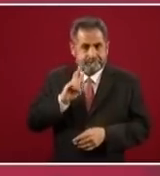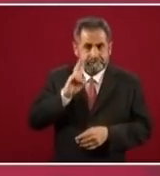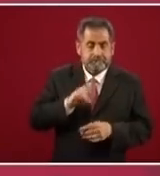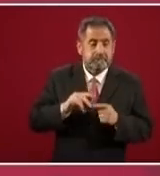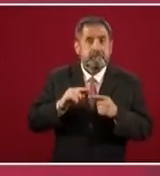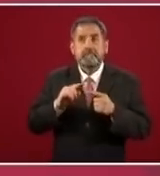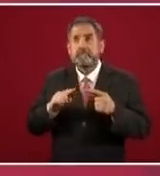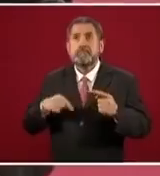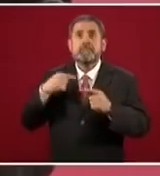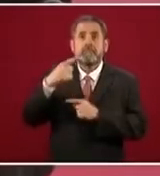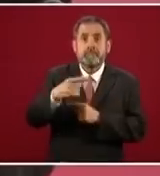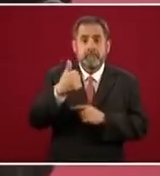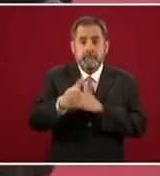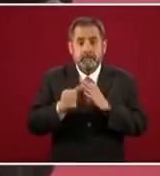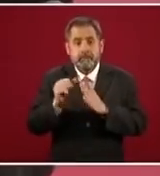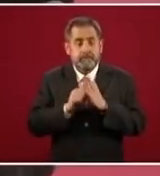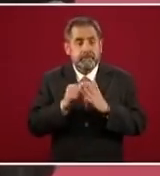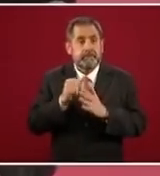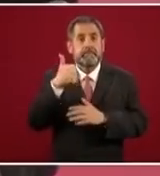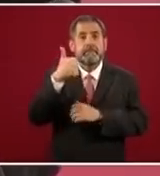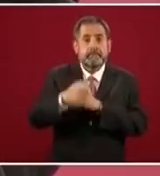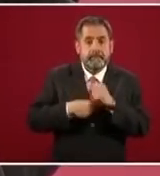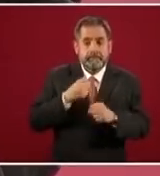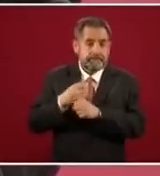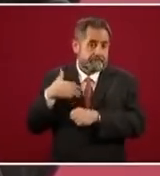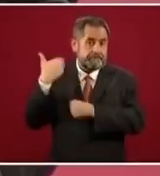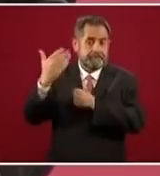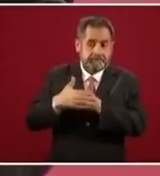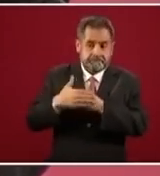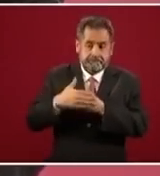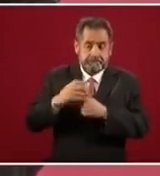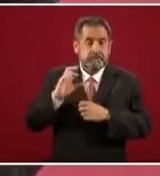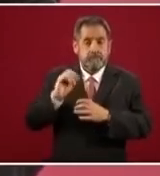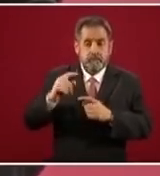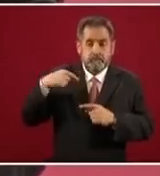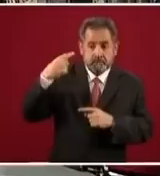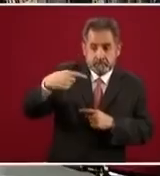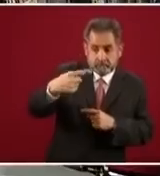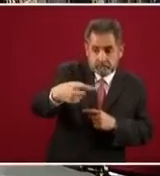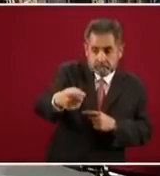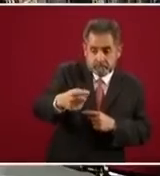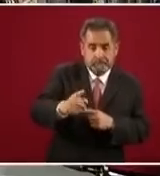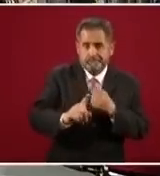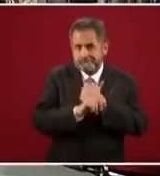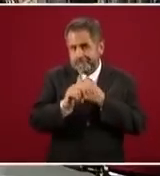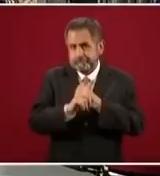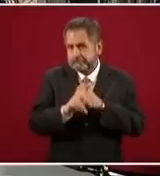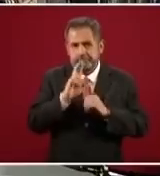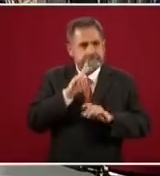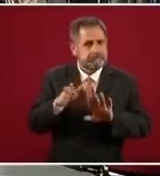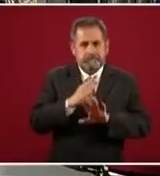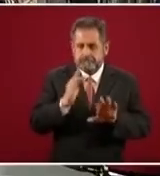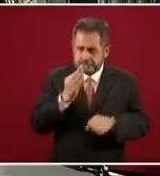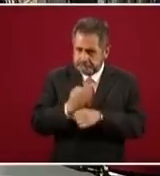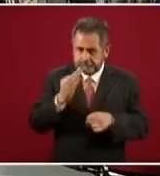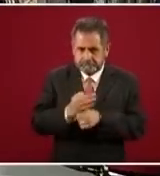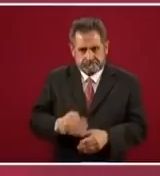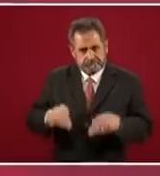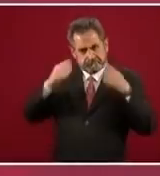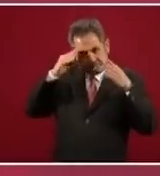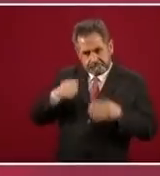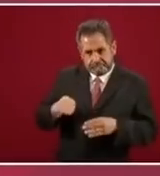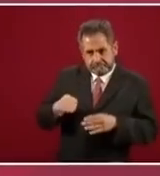próximo sexenio y en los futuros. Entonces, ya vamos